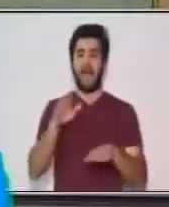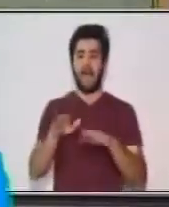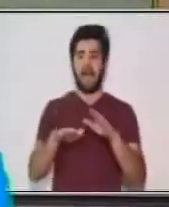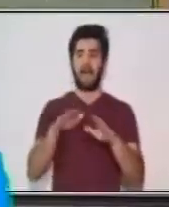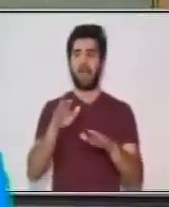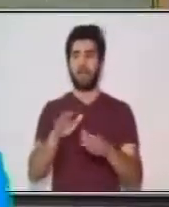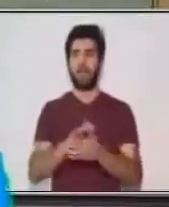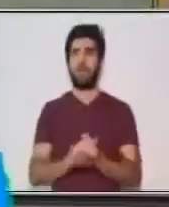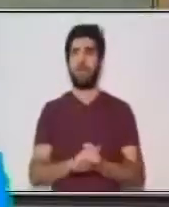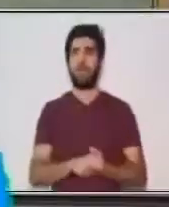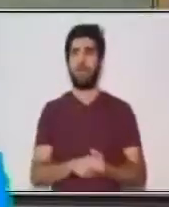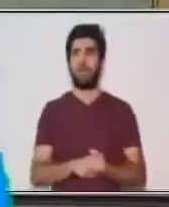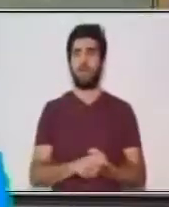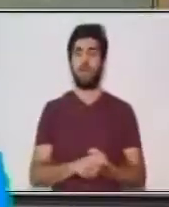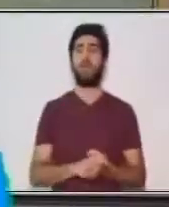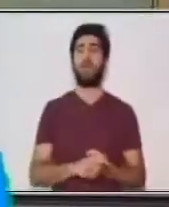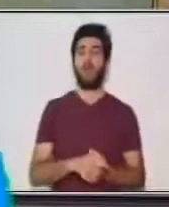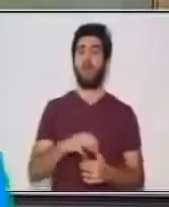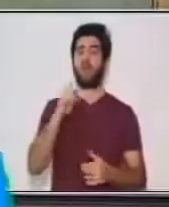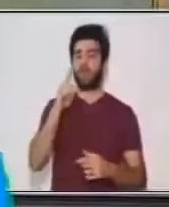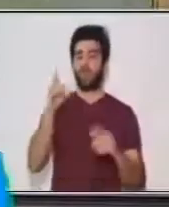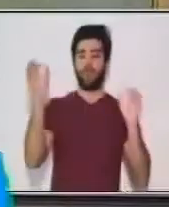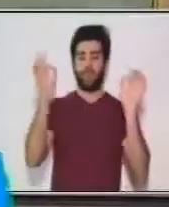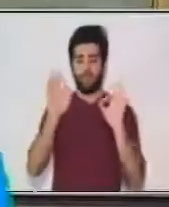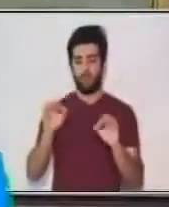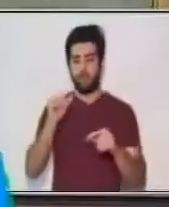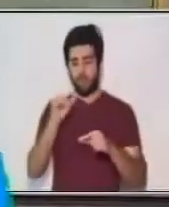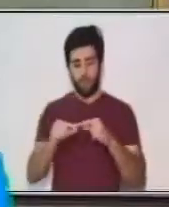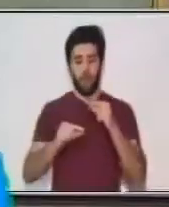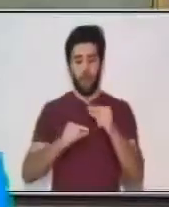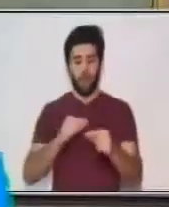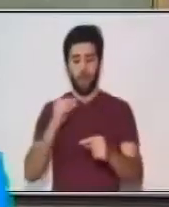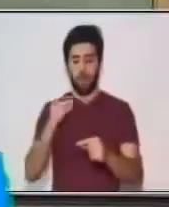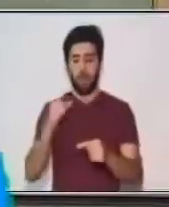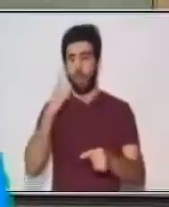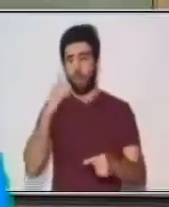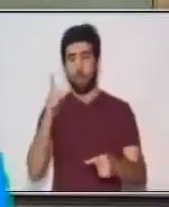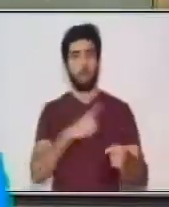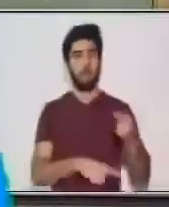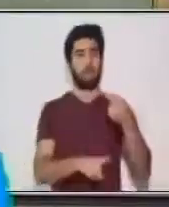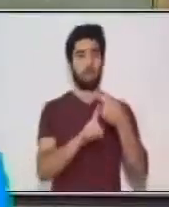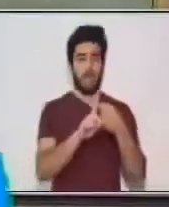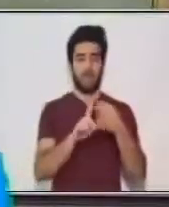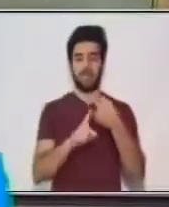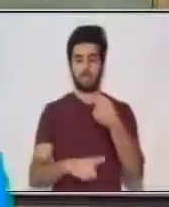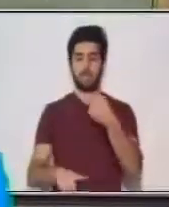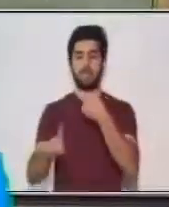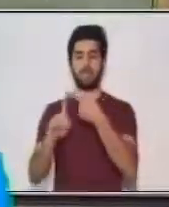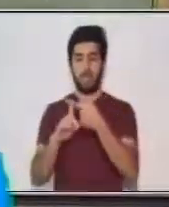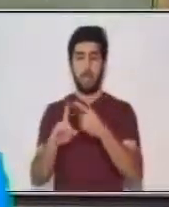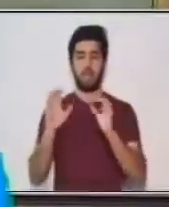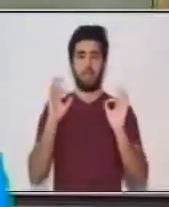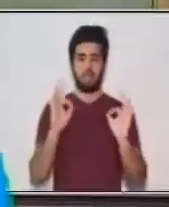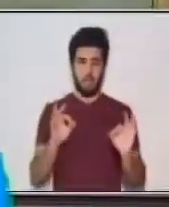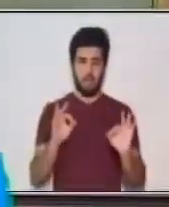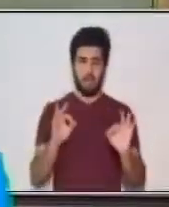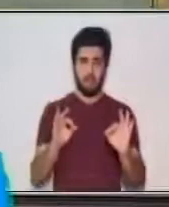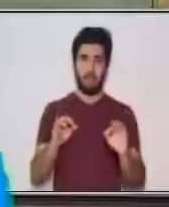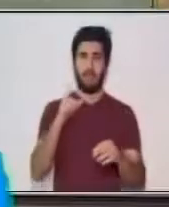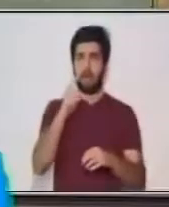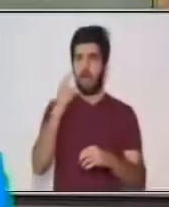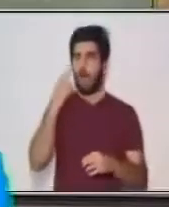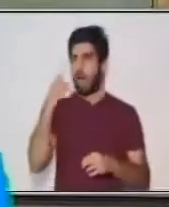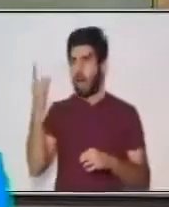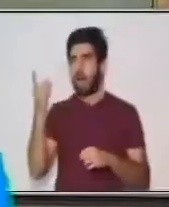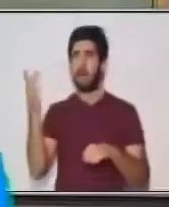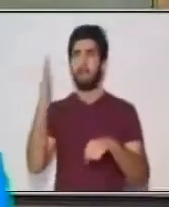y en la medida que tú vayas practicando más y más, irás observando cada